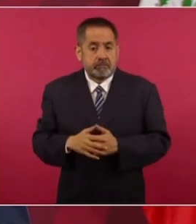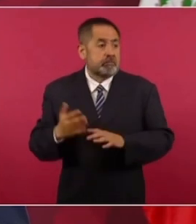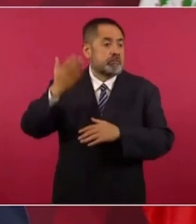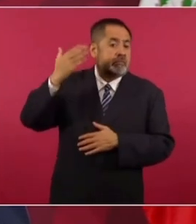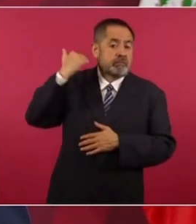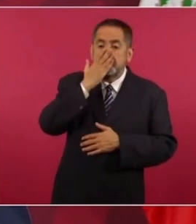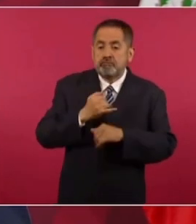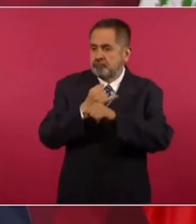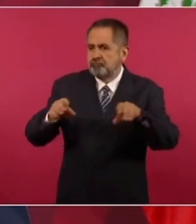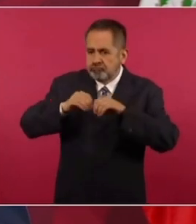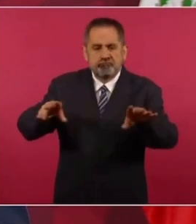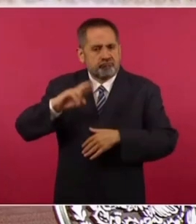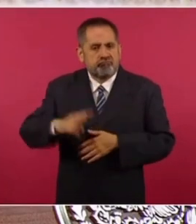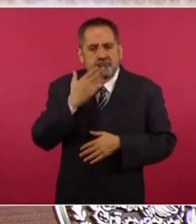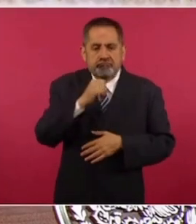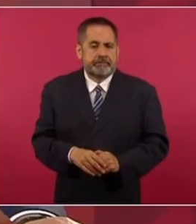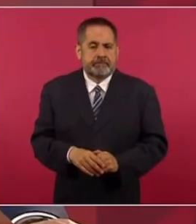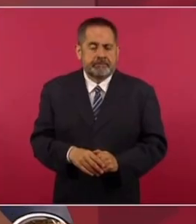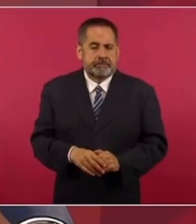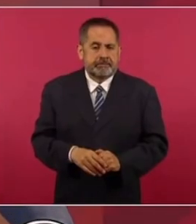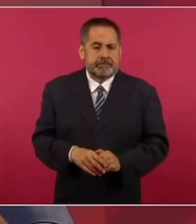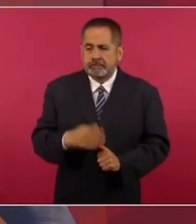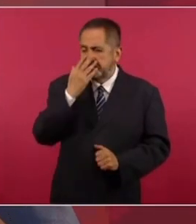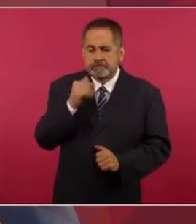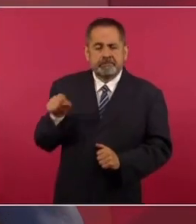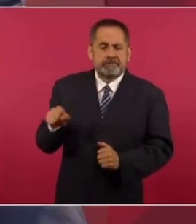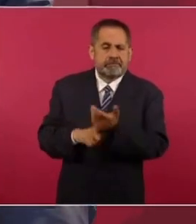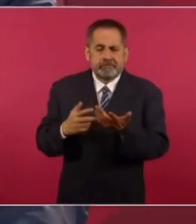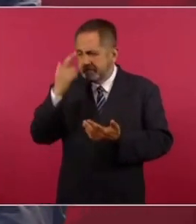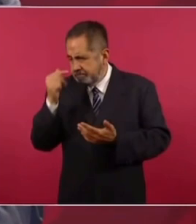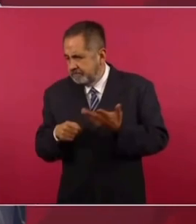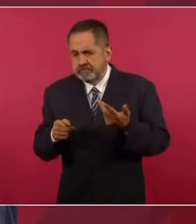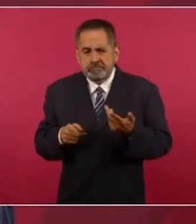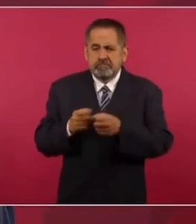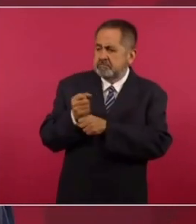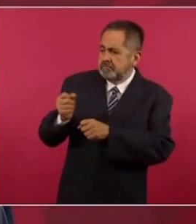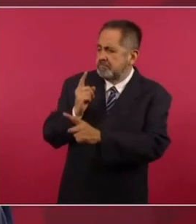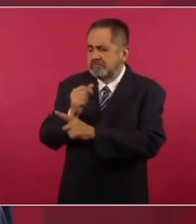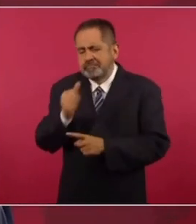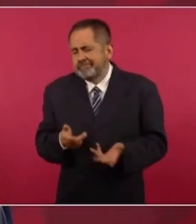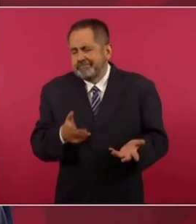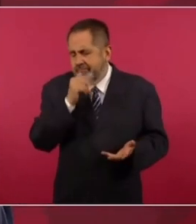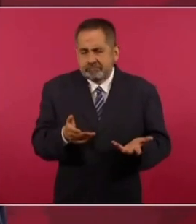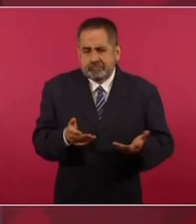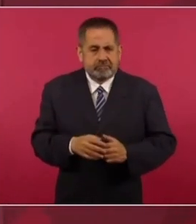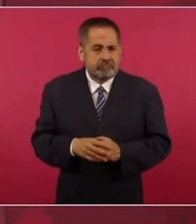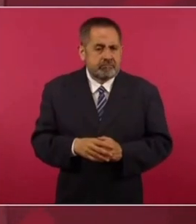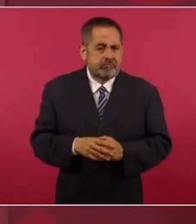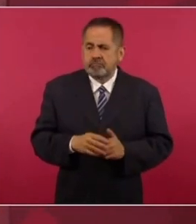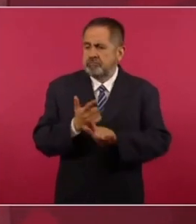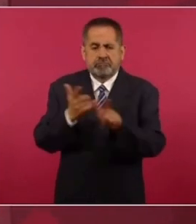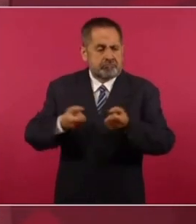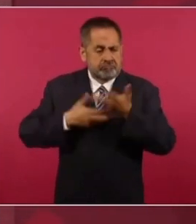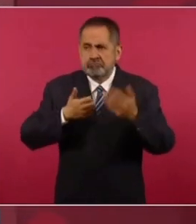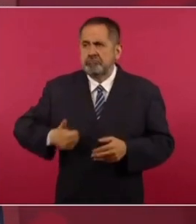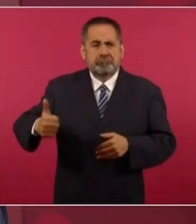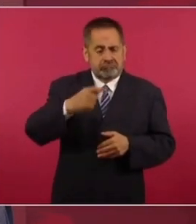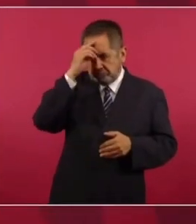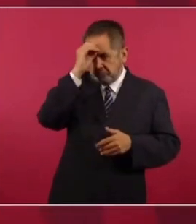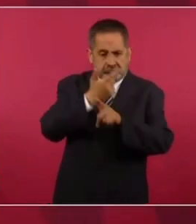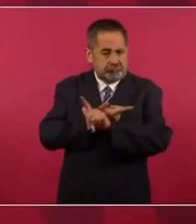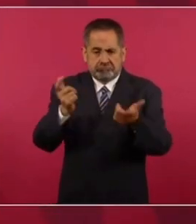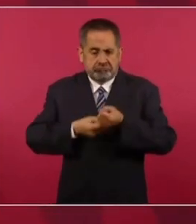garantizado ese derecho. No se garantizaba el derecho a la información. Si no hay represión, si se garantiza la libertad de